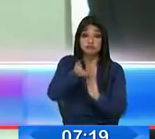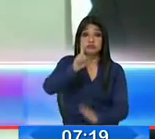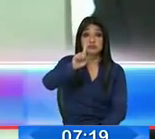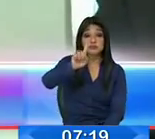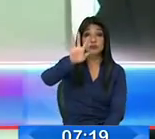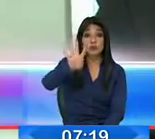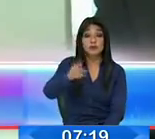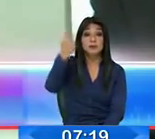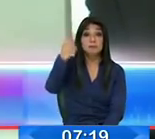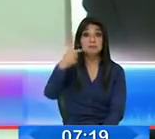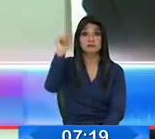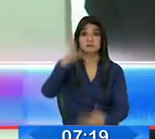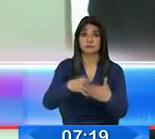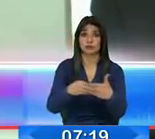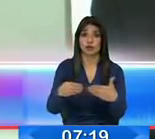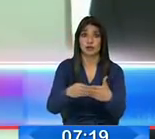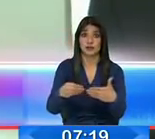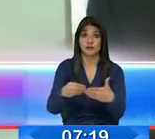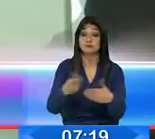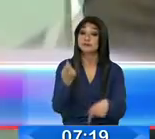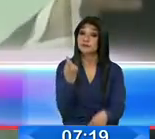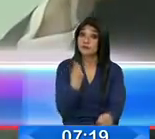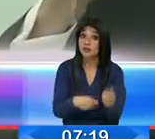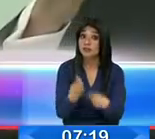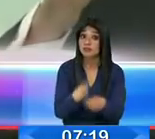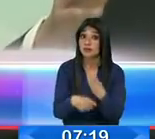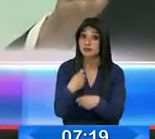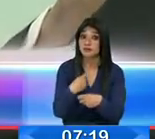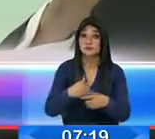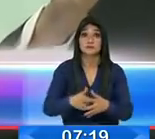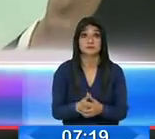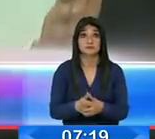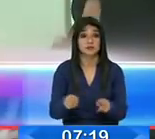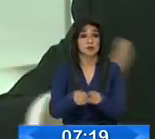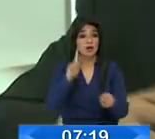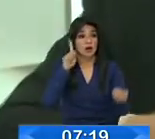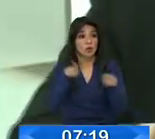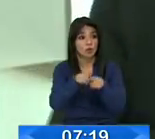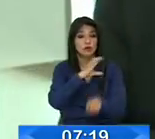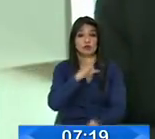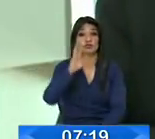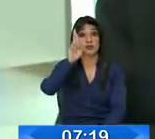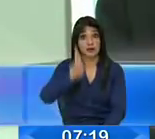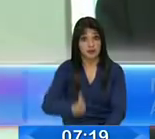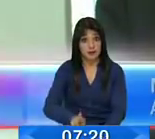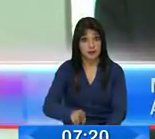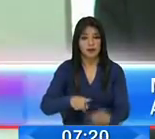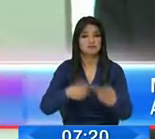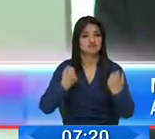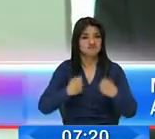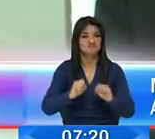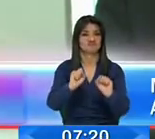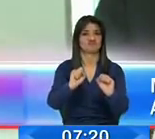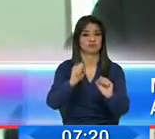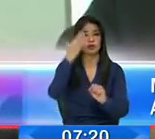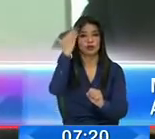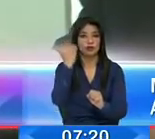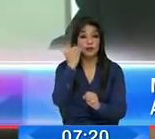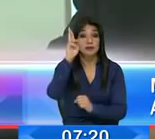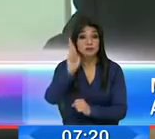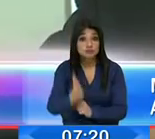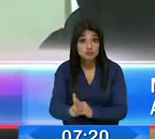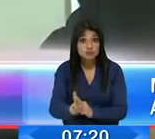140 millones de dólares en ventas. Asimismo, con acuerdos comerciales con Costa Rica, estamos intentando con Corea del Sur,